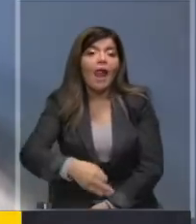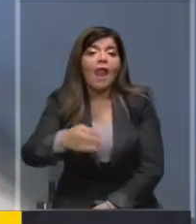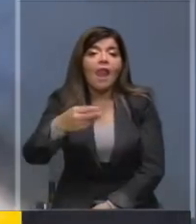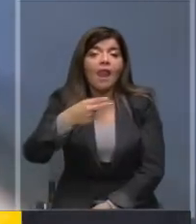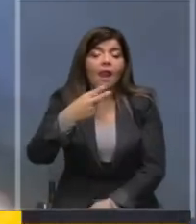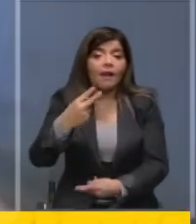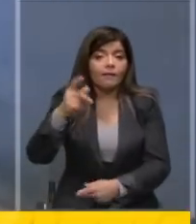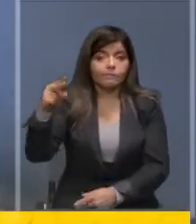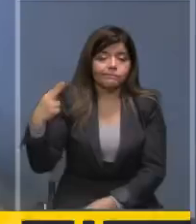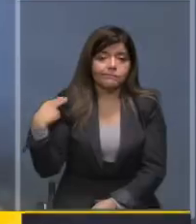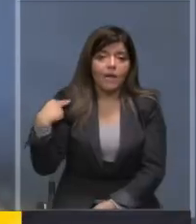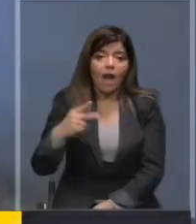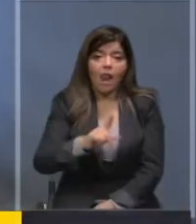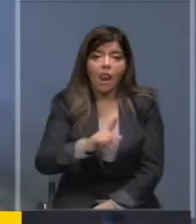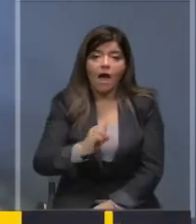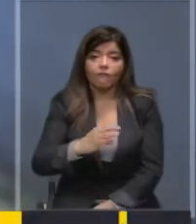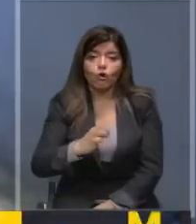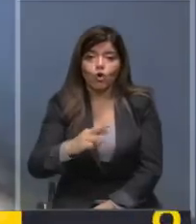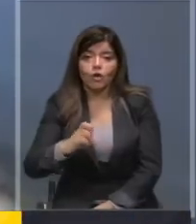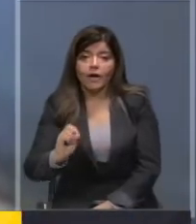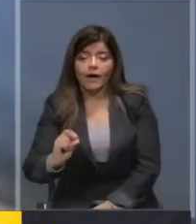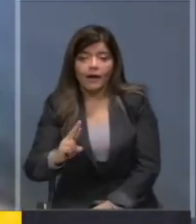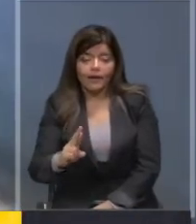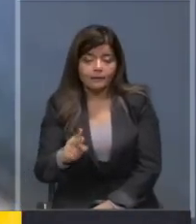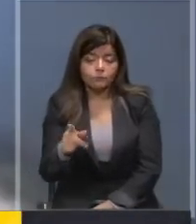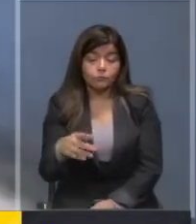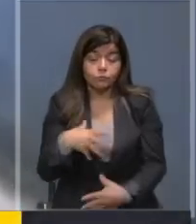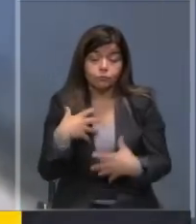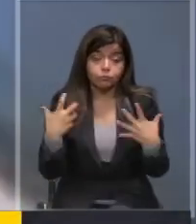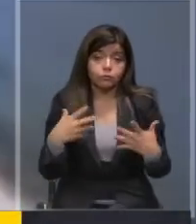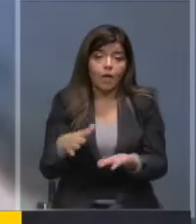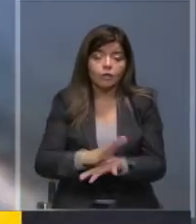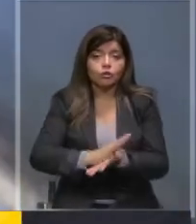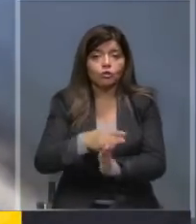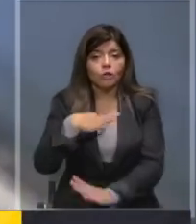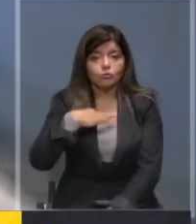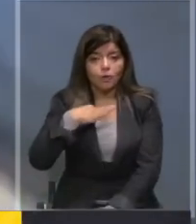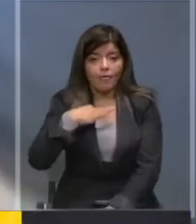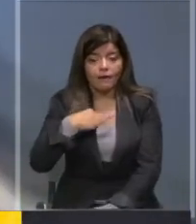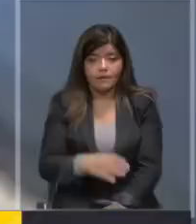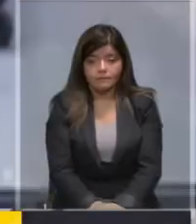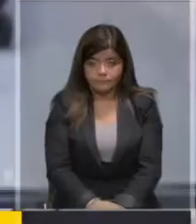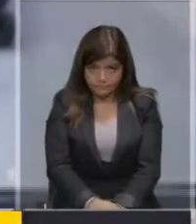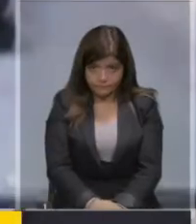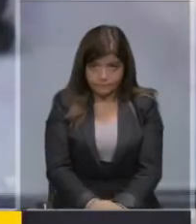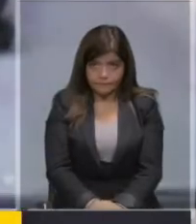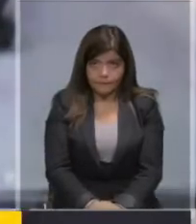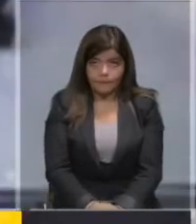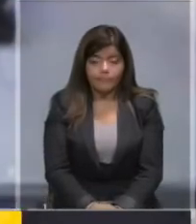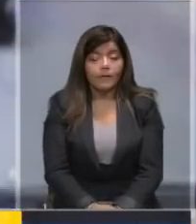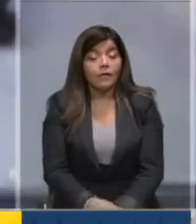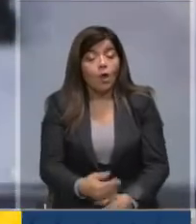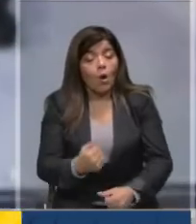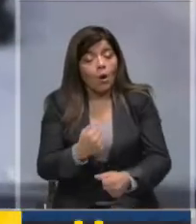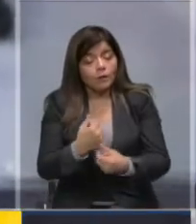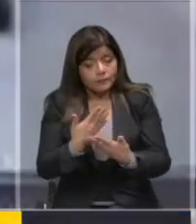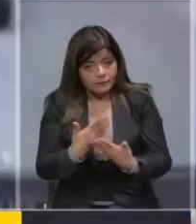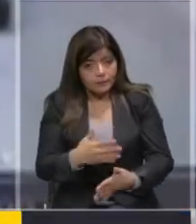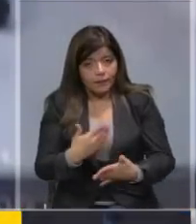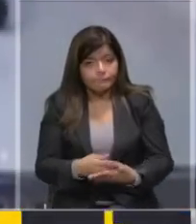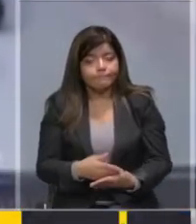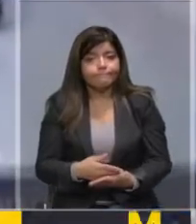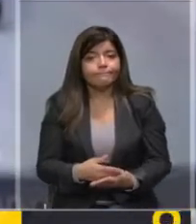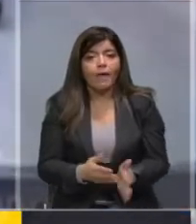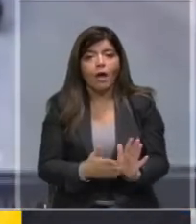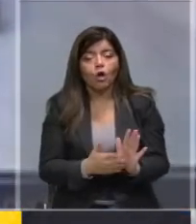a este caso que justamente generó mucha conmoción en toda la ciudadanía se pudo comprobar que la